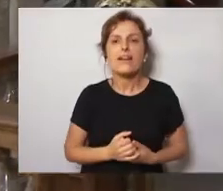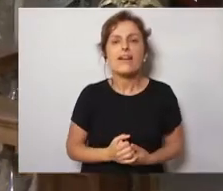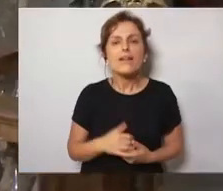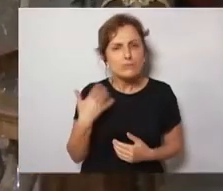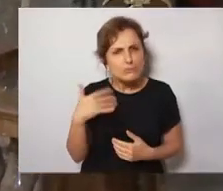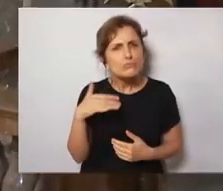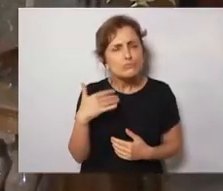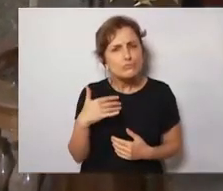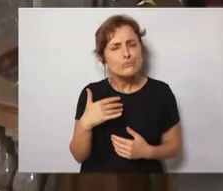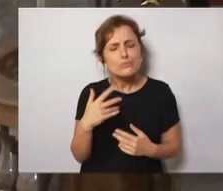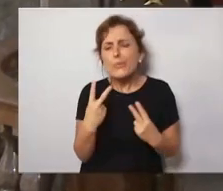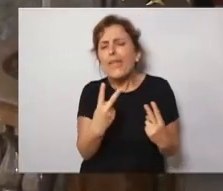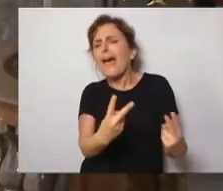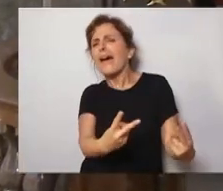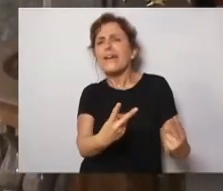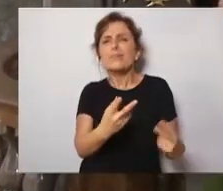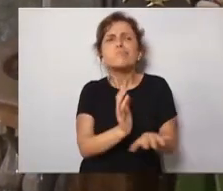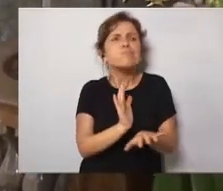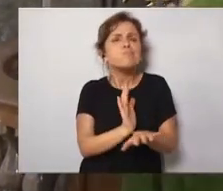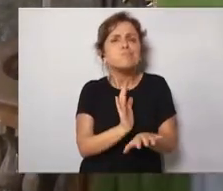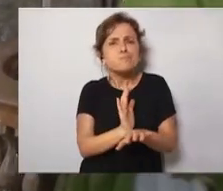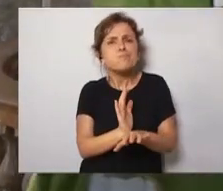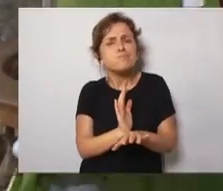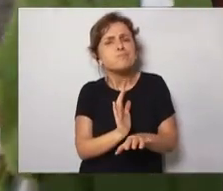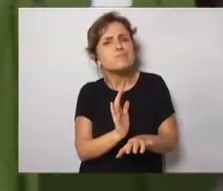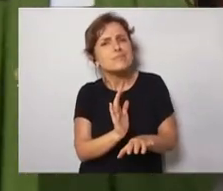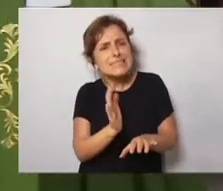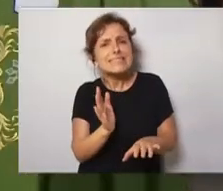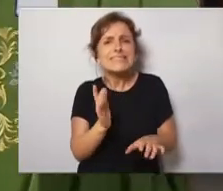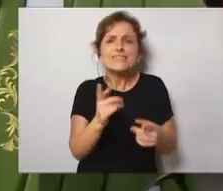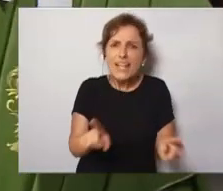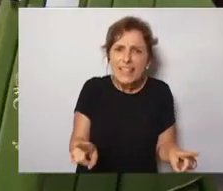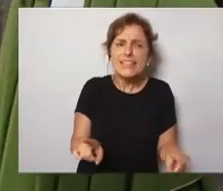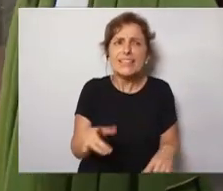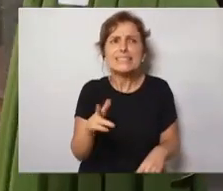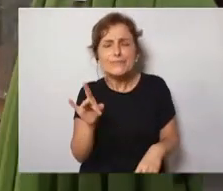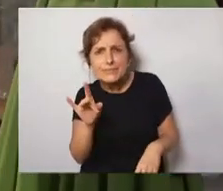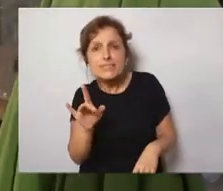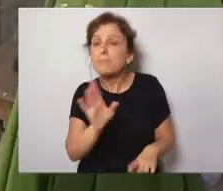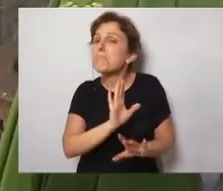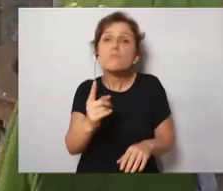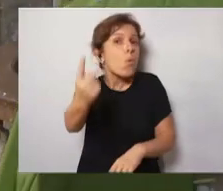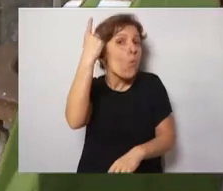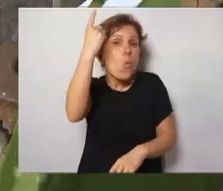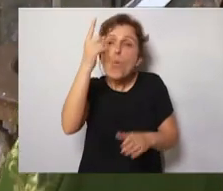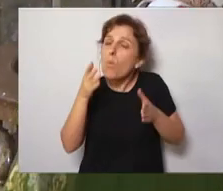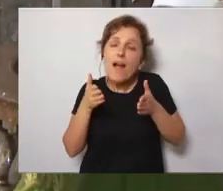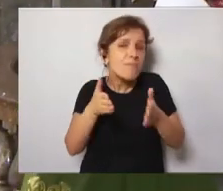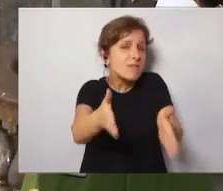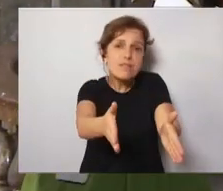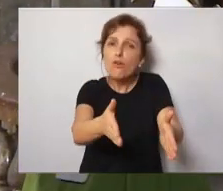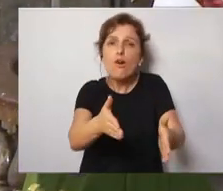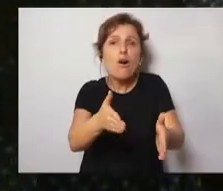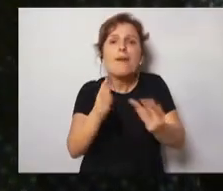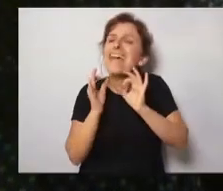desde la capilla del santísimo sacramento en la catedral primada de buenos aires- compartimos la santa